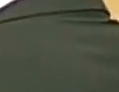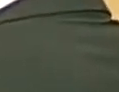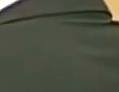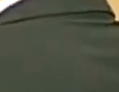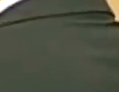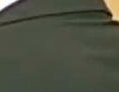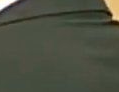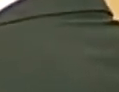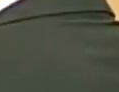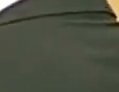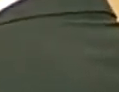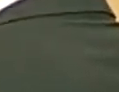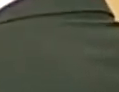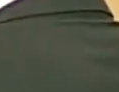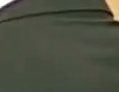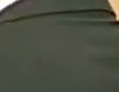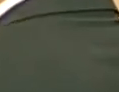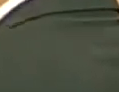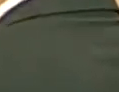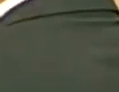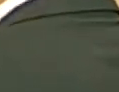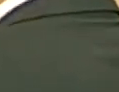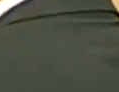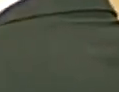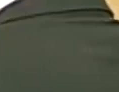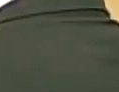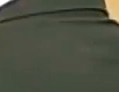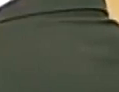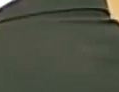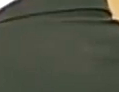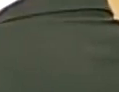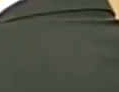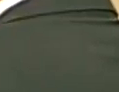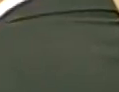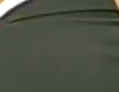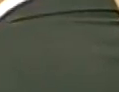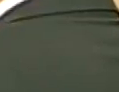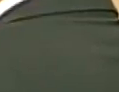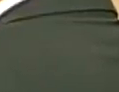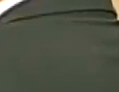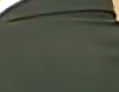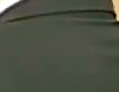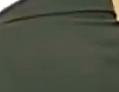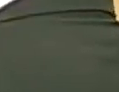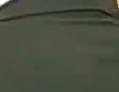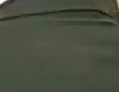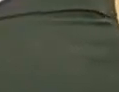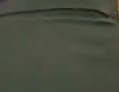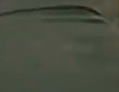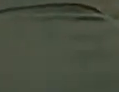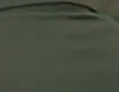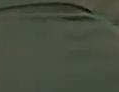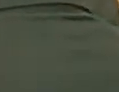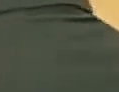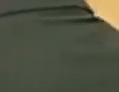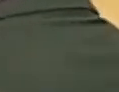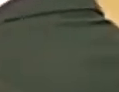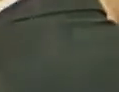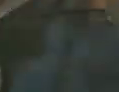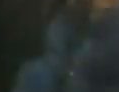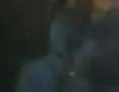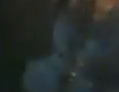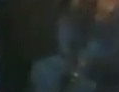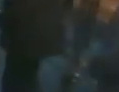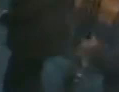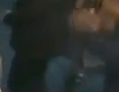entre Venezuela y la República de Trinidad y Tobago, por supuesto, para invertir en el pueblo venezolano, para invertir